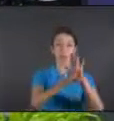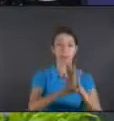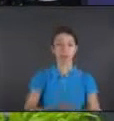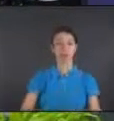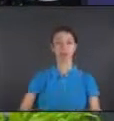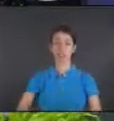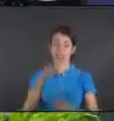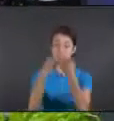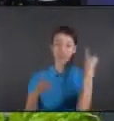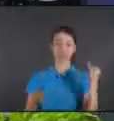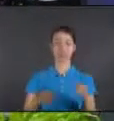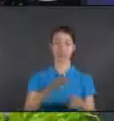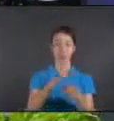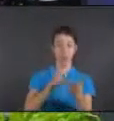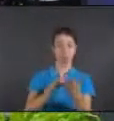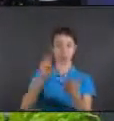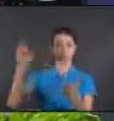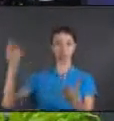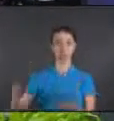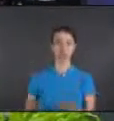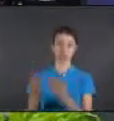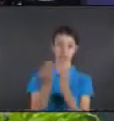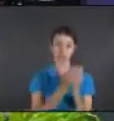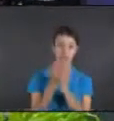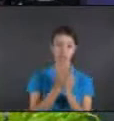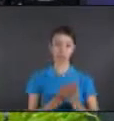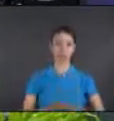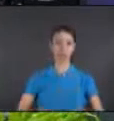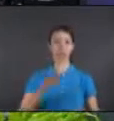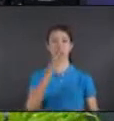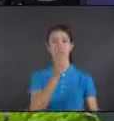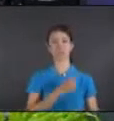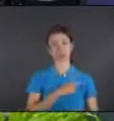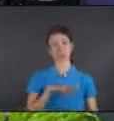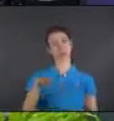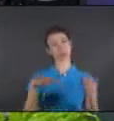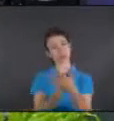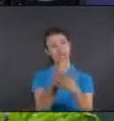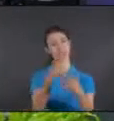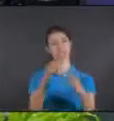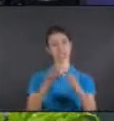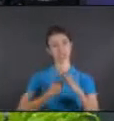aquellos medios mudos que ni siquiera disparaban, solo alegaban,